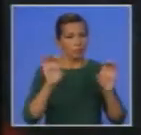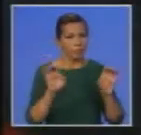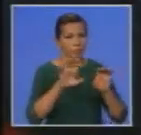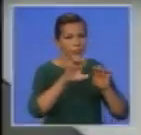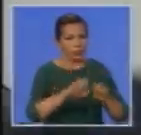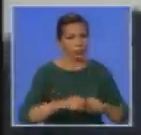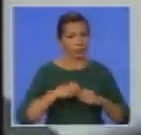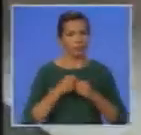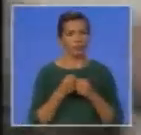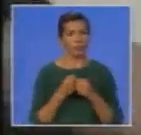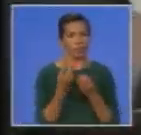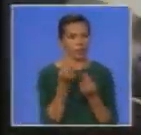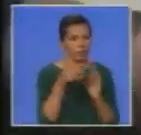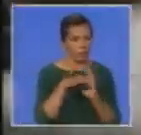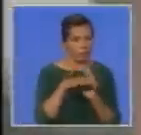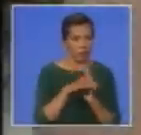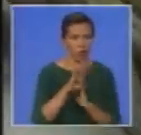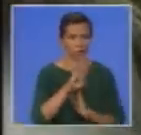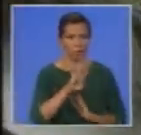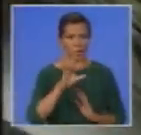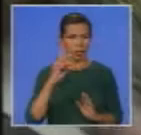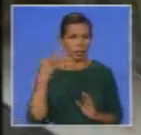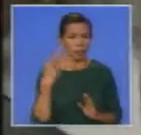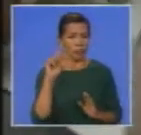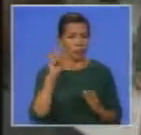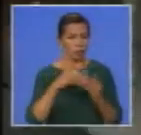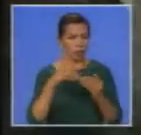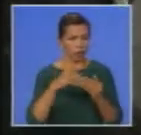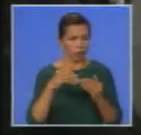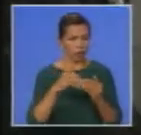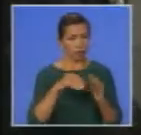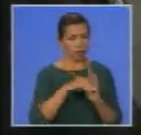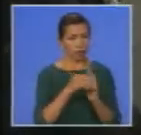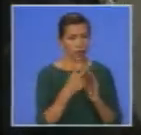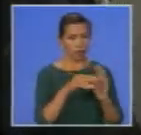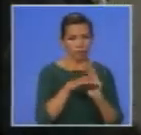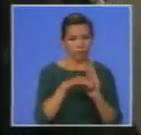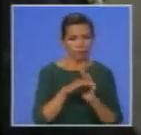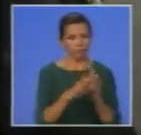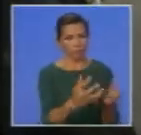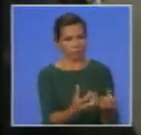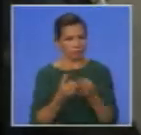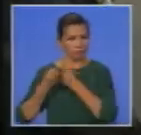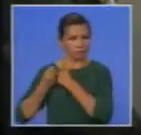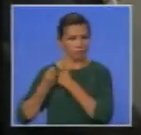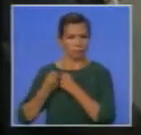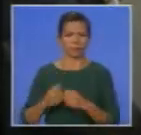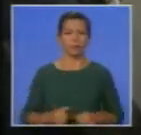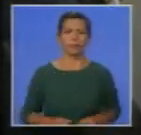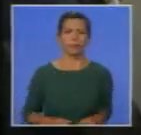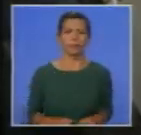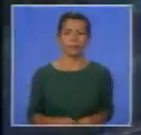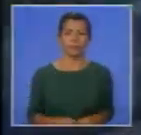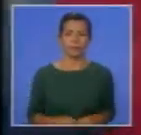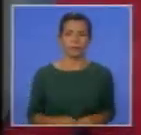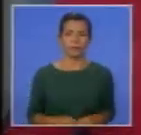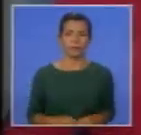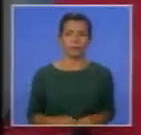de $47 millones existentes en dos cuentas bancarias. César Velastegui, 24 horas.